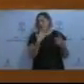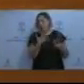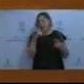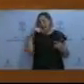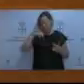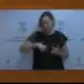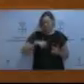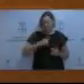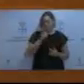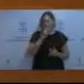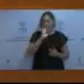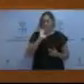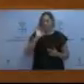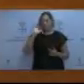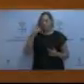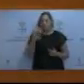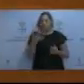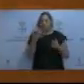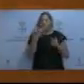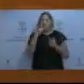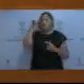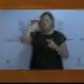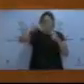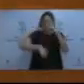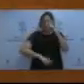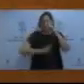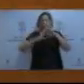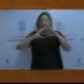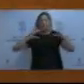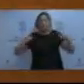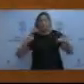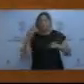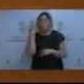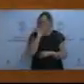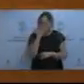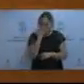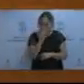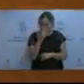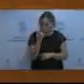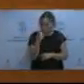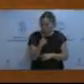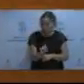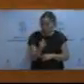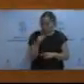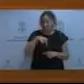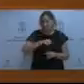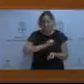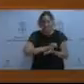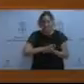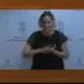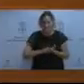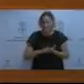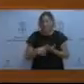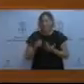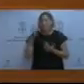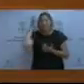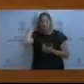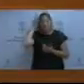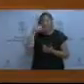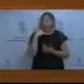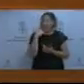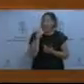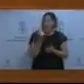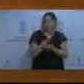Si va a Andalucía, para no ser sospechoso, universalidad y gratuidad. Si va al País Vasco y Navarra, casi la roza. Si quiere ir a